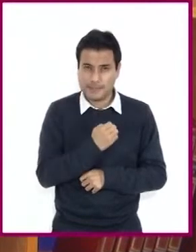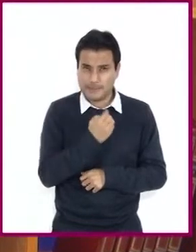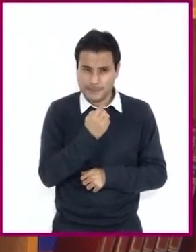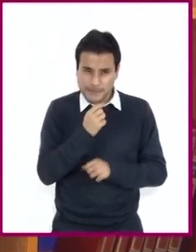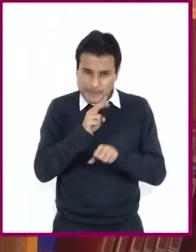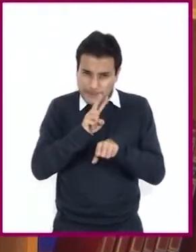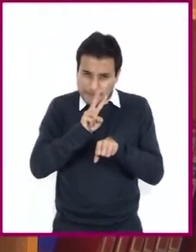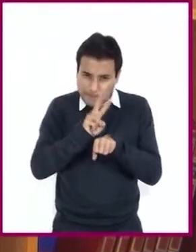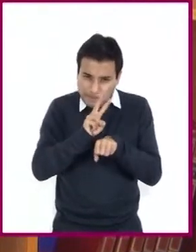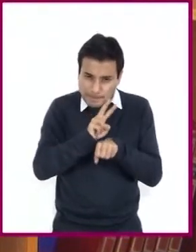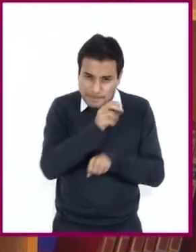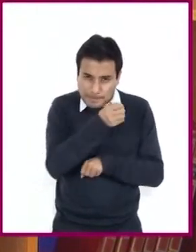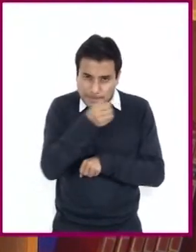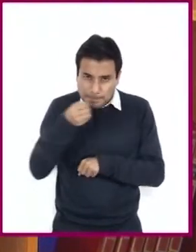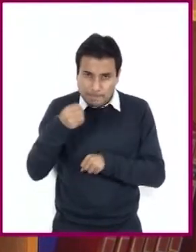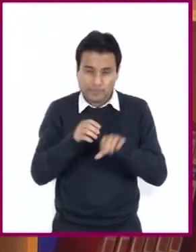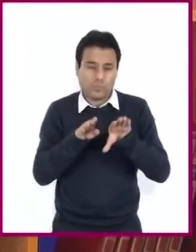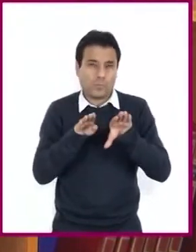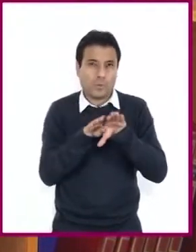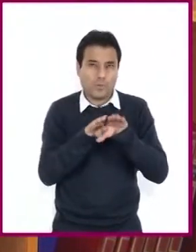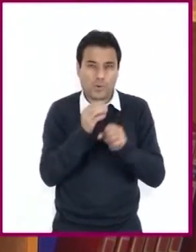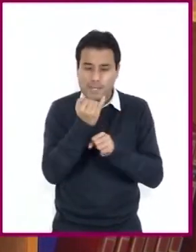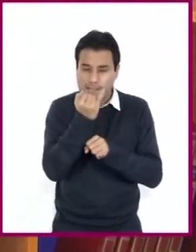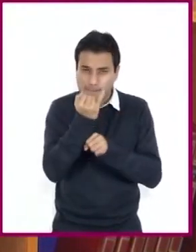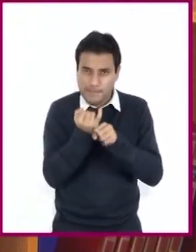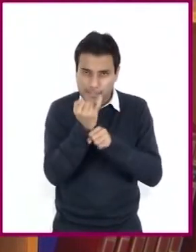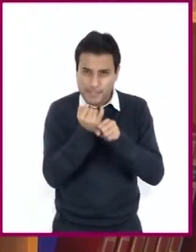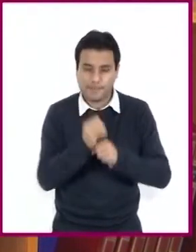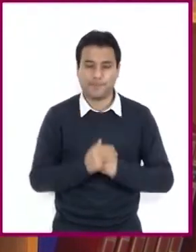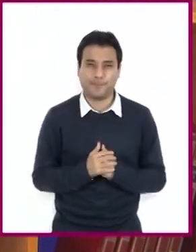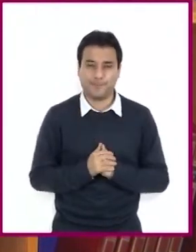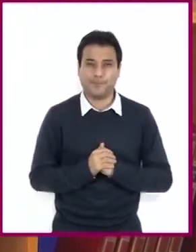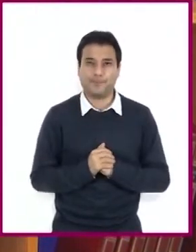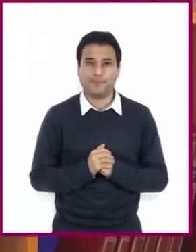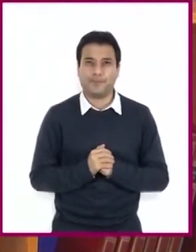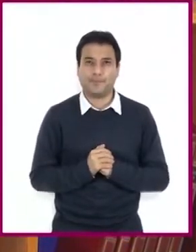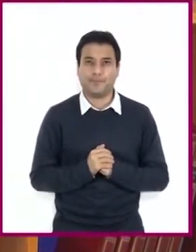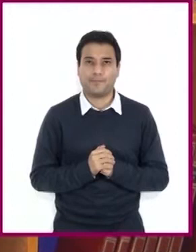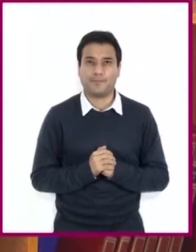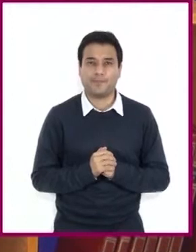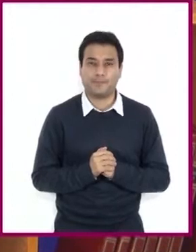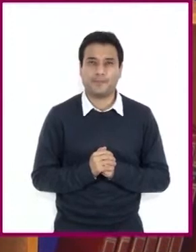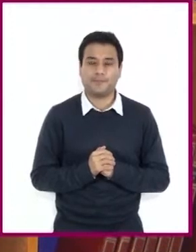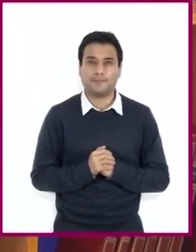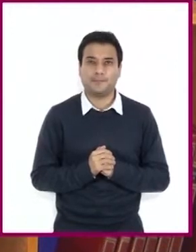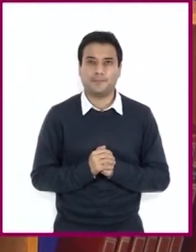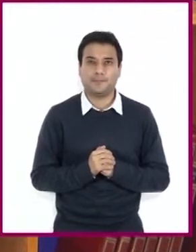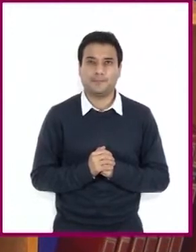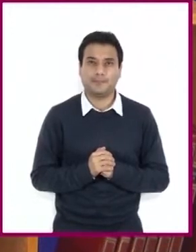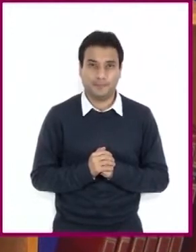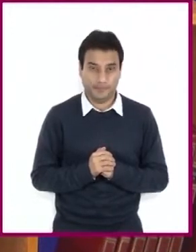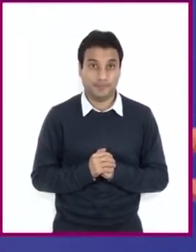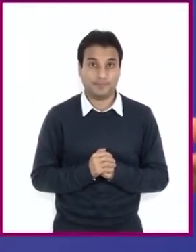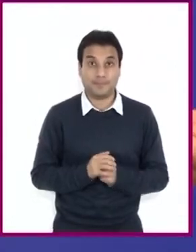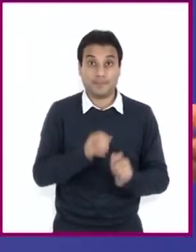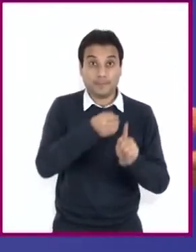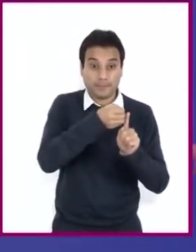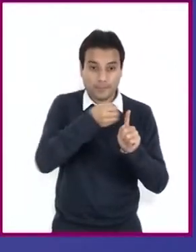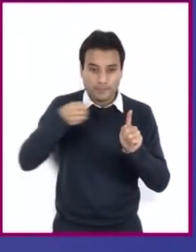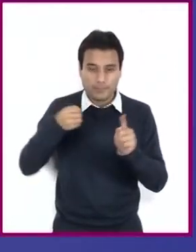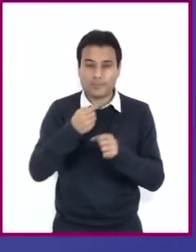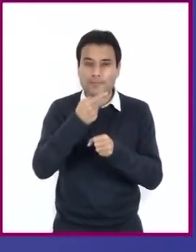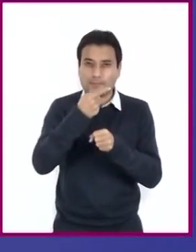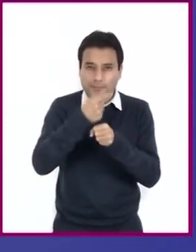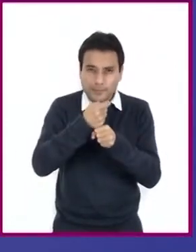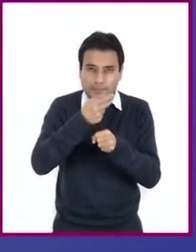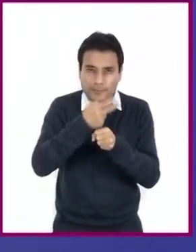el desarrollo del proceso de investigación que se está realizando. Esto es, los pasos que siguieron para investigar